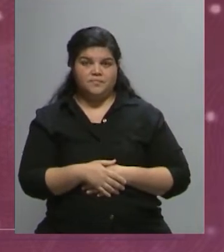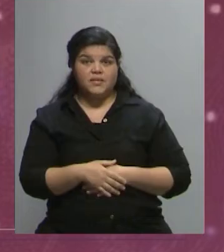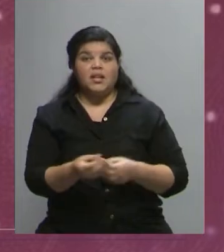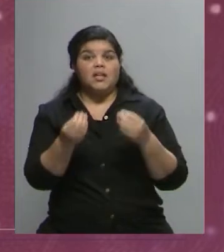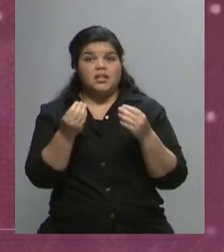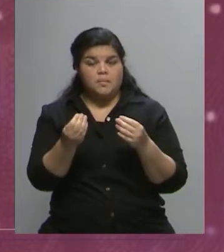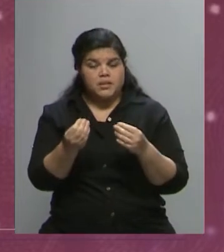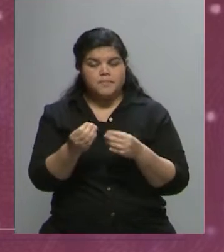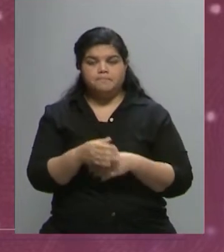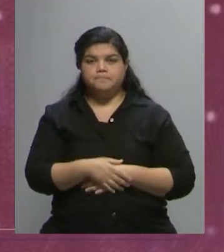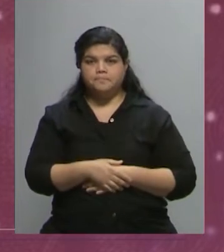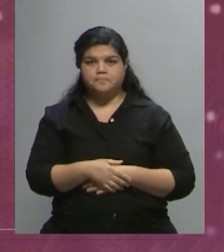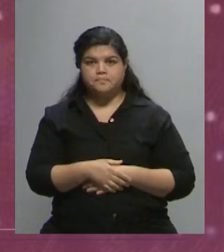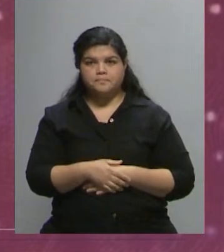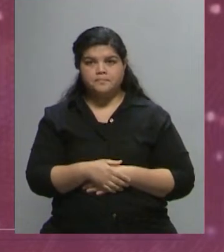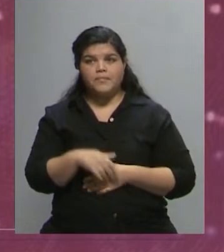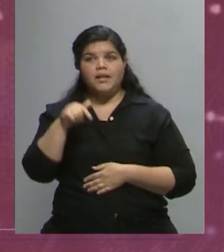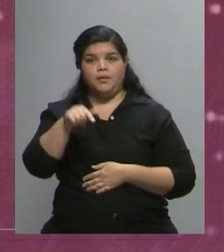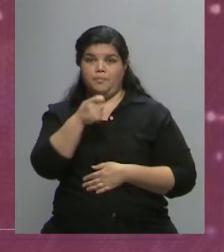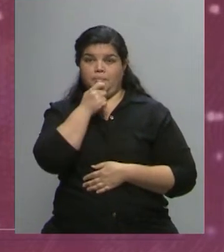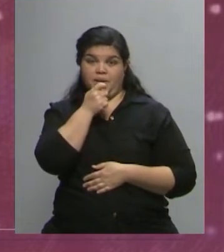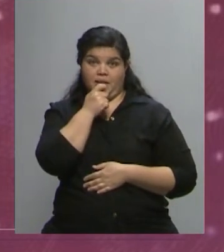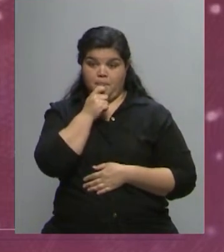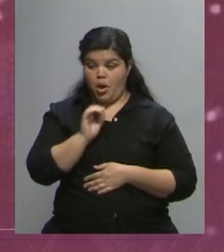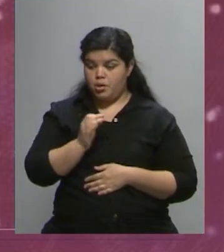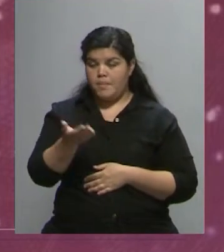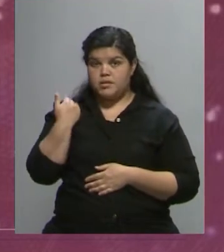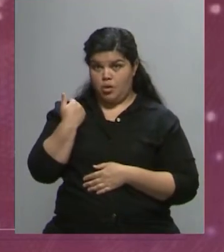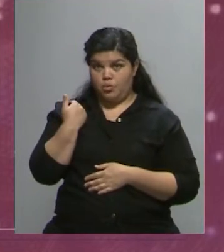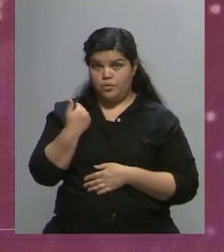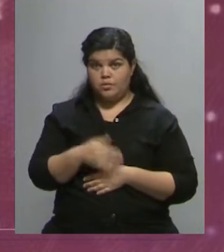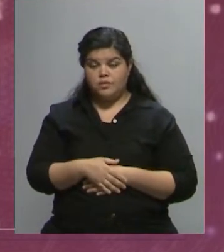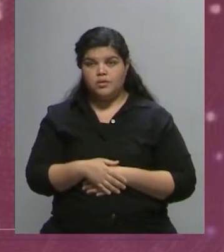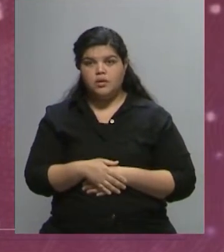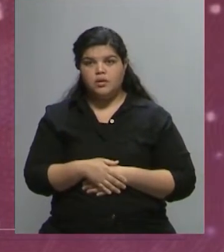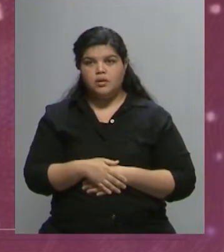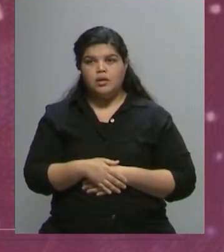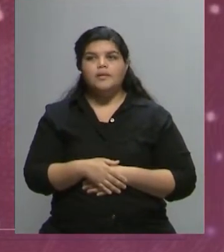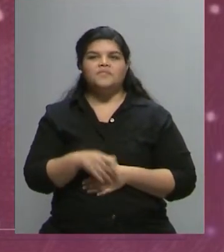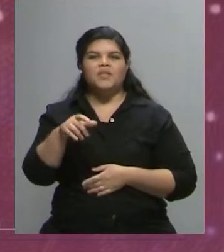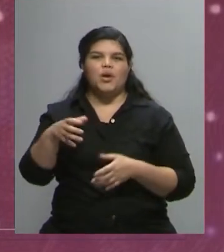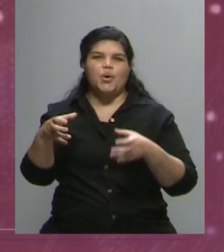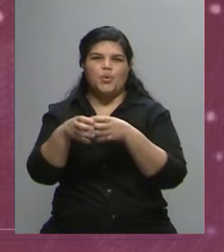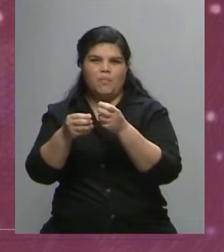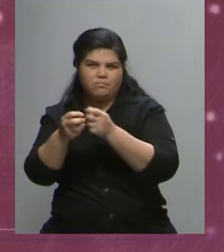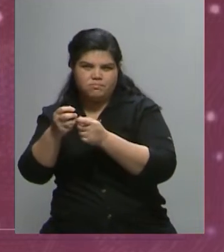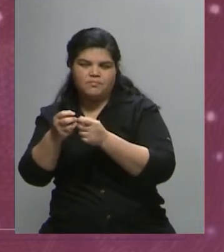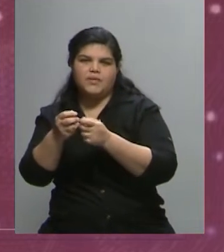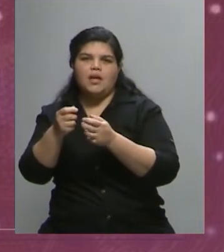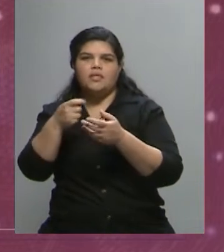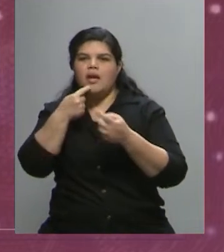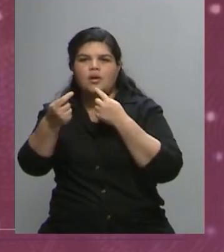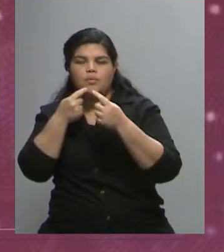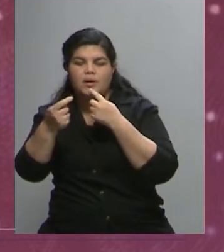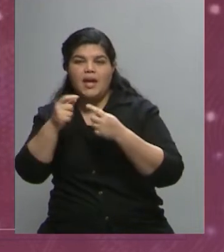en lo que por ejemplo, el año pasado el reporte de The Economist, que lo hace por países, en